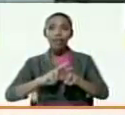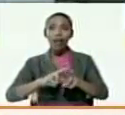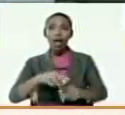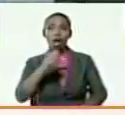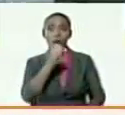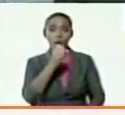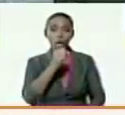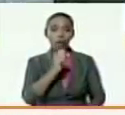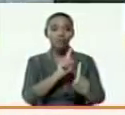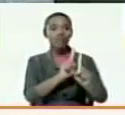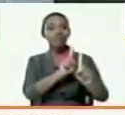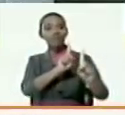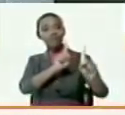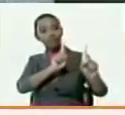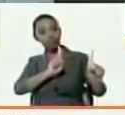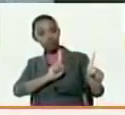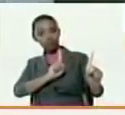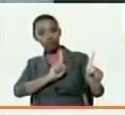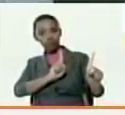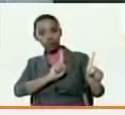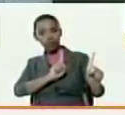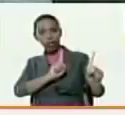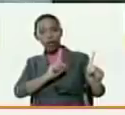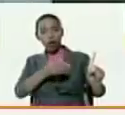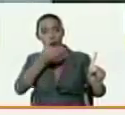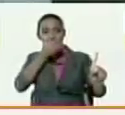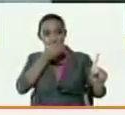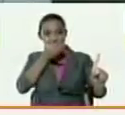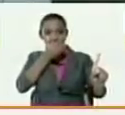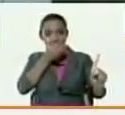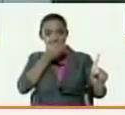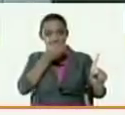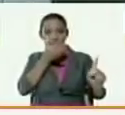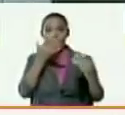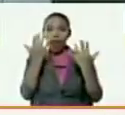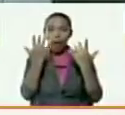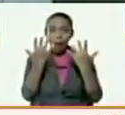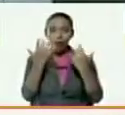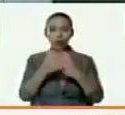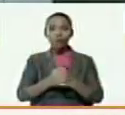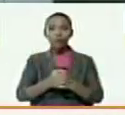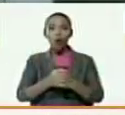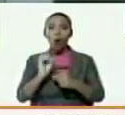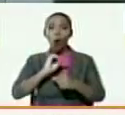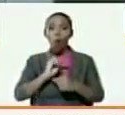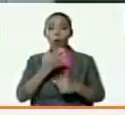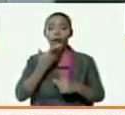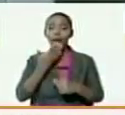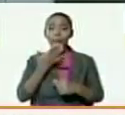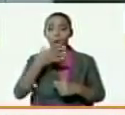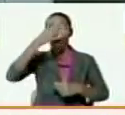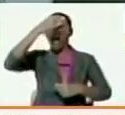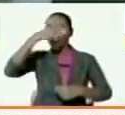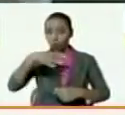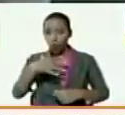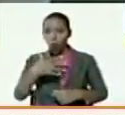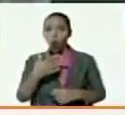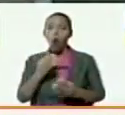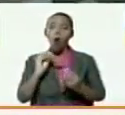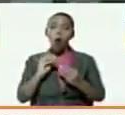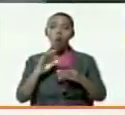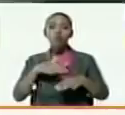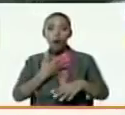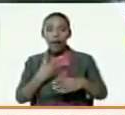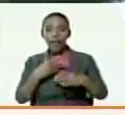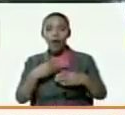con las otras personas, cubrirse la boca y la nariz al toser o estornudar, preferiblemente con un pañuelo desechable o